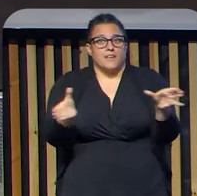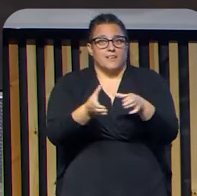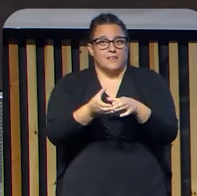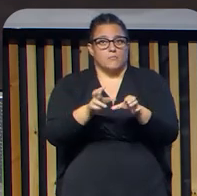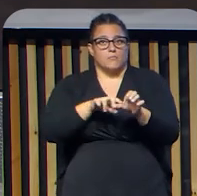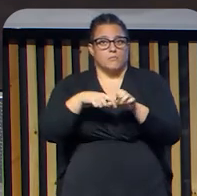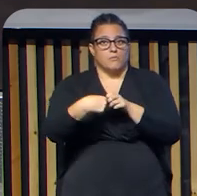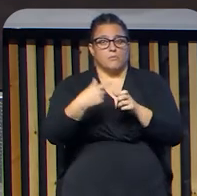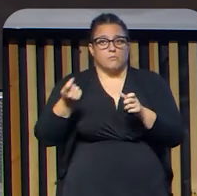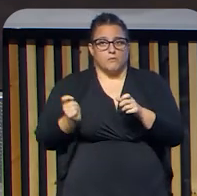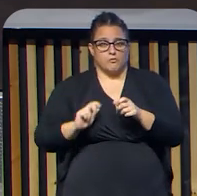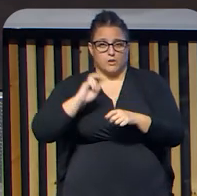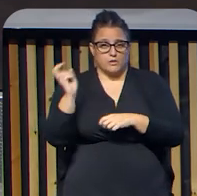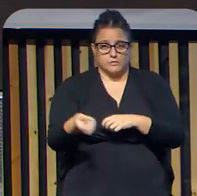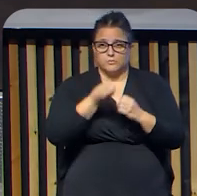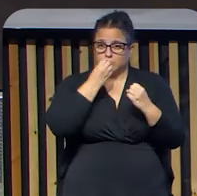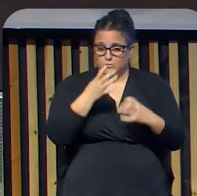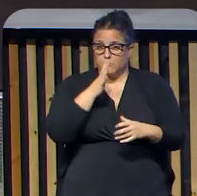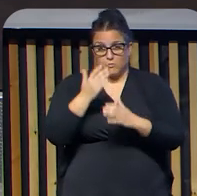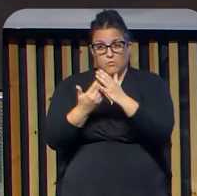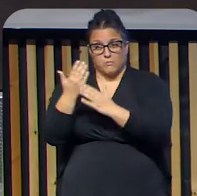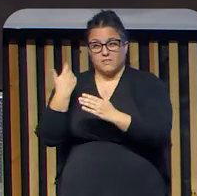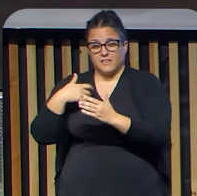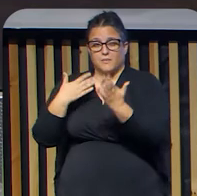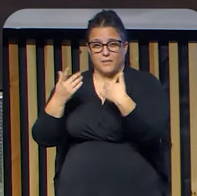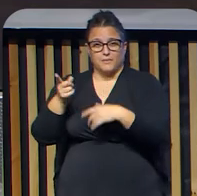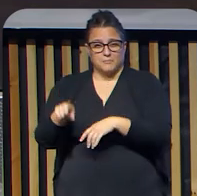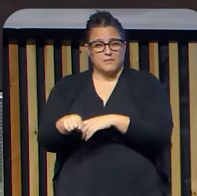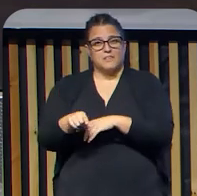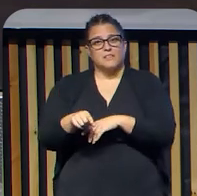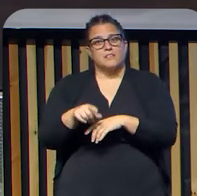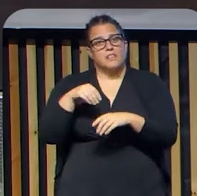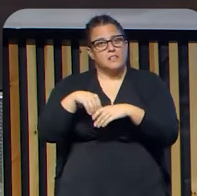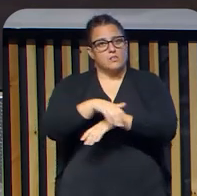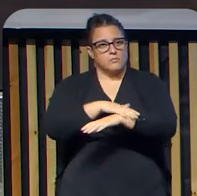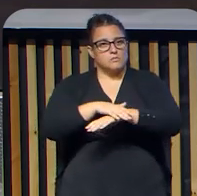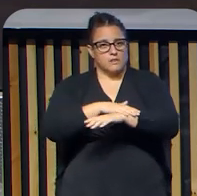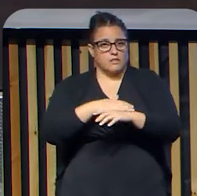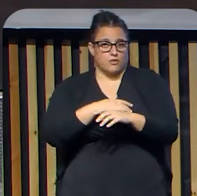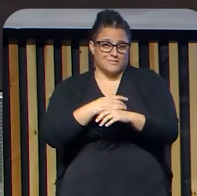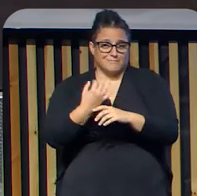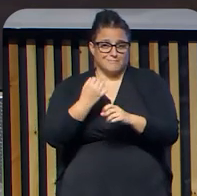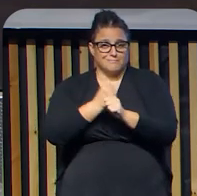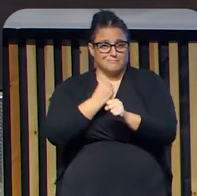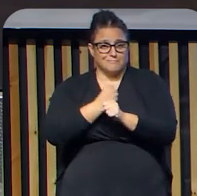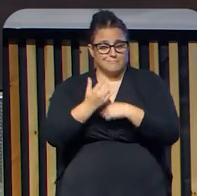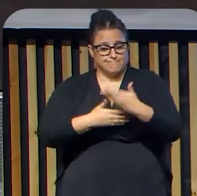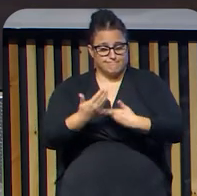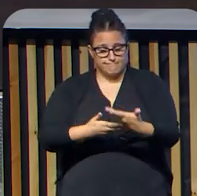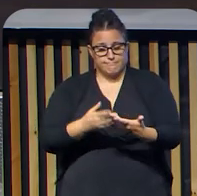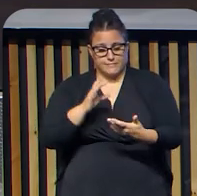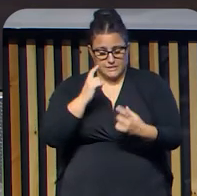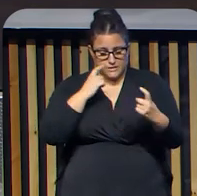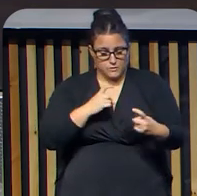pero claro aún así Yo creo que es fundamental el chequeo ciudadano seguro Incluso